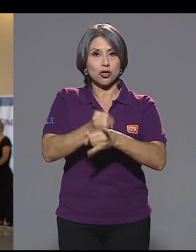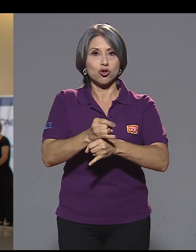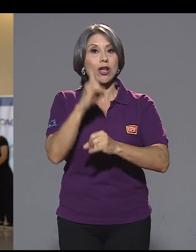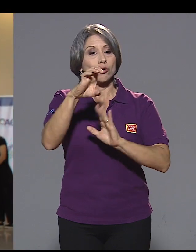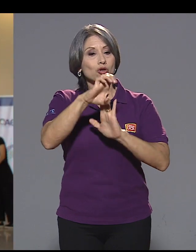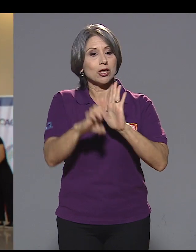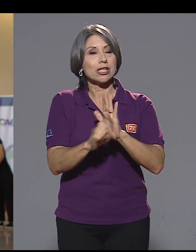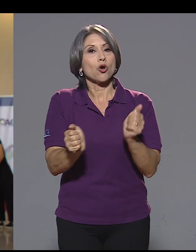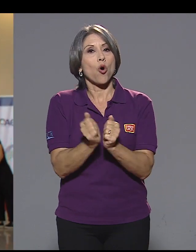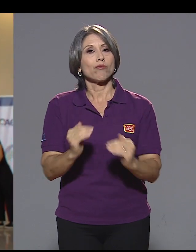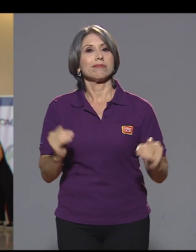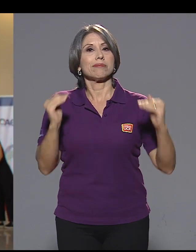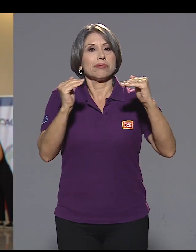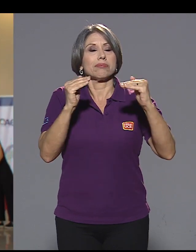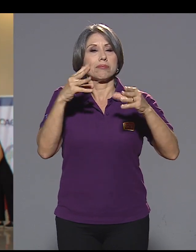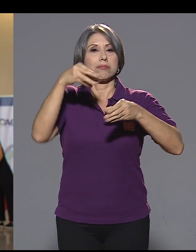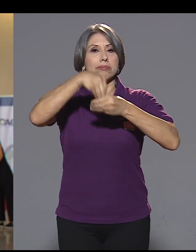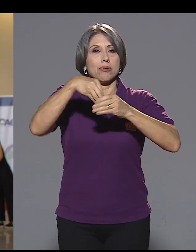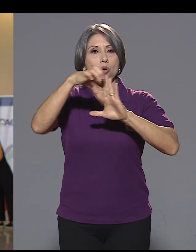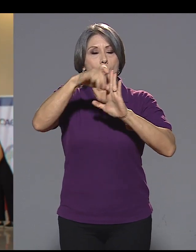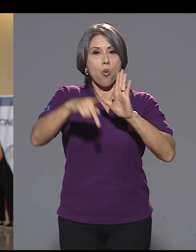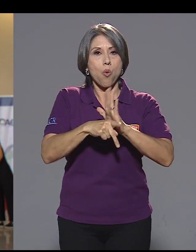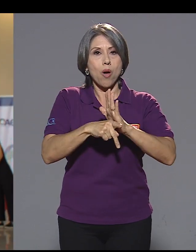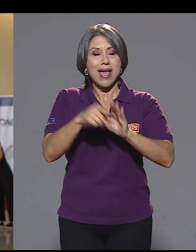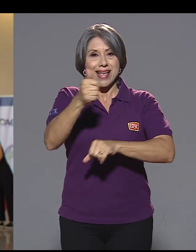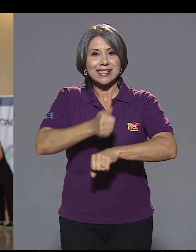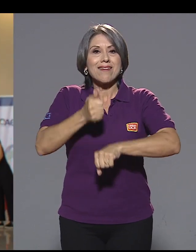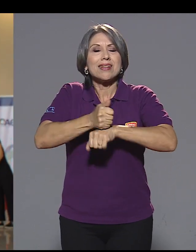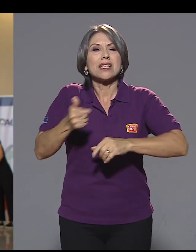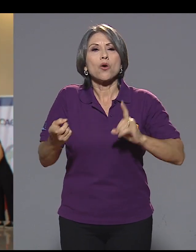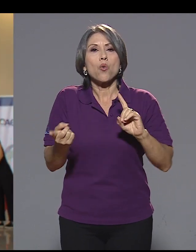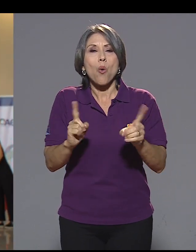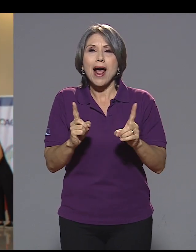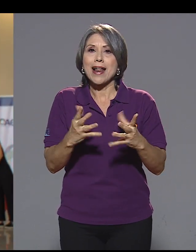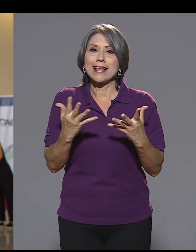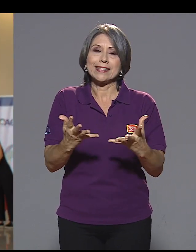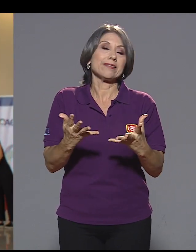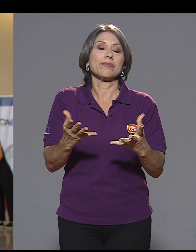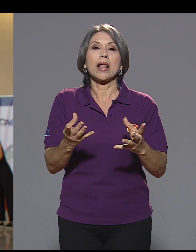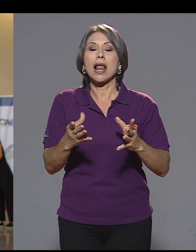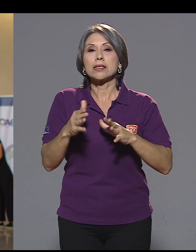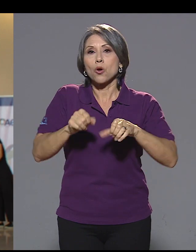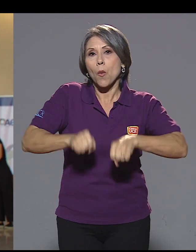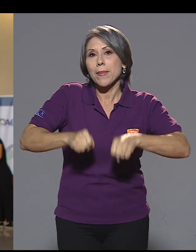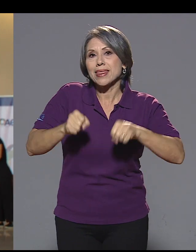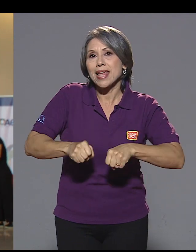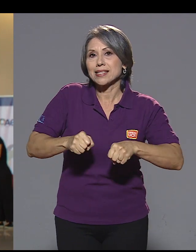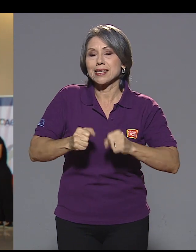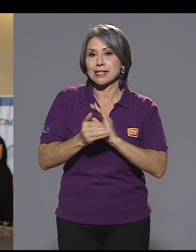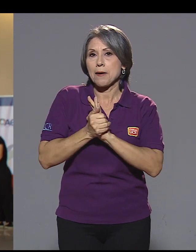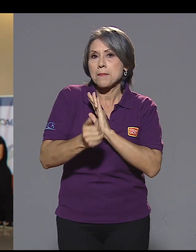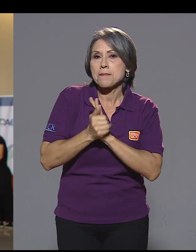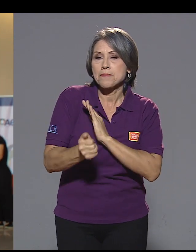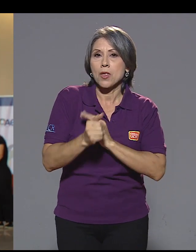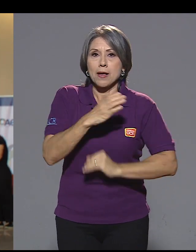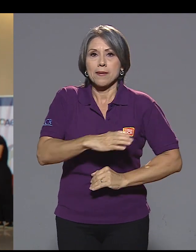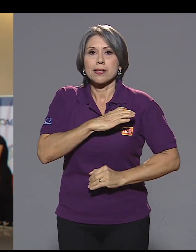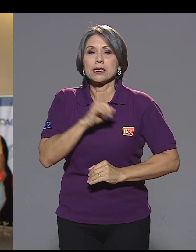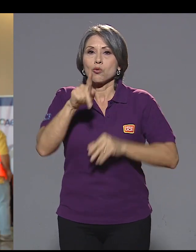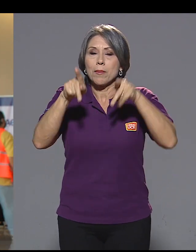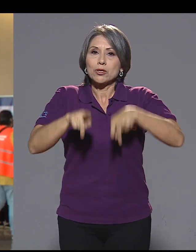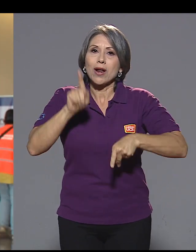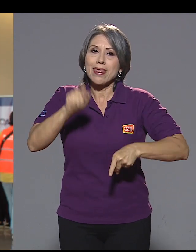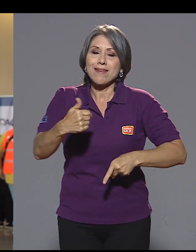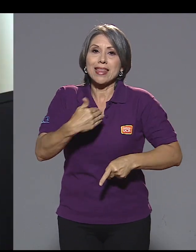un estatuto con rango constitucional que determina cuáles son las digamos que desde donde se determina cuáles son las competencias que alguien debe tener para